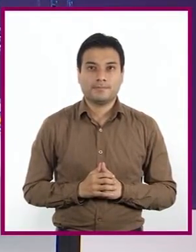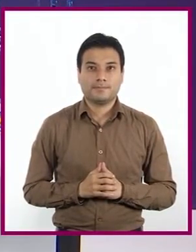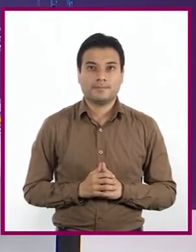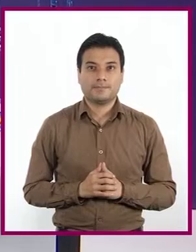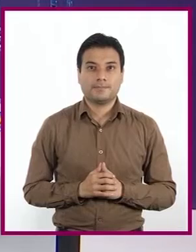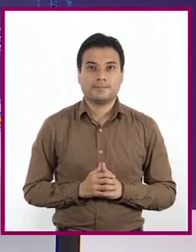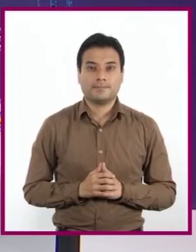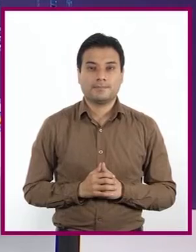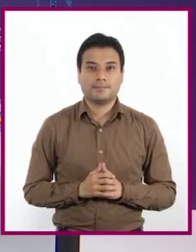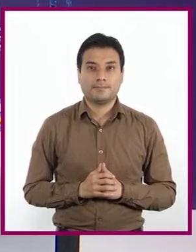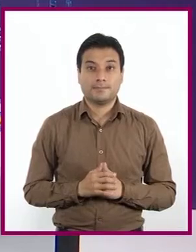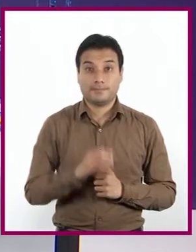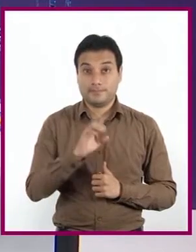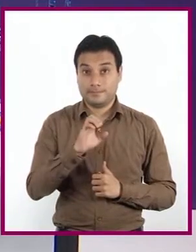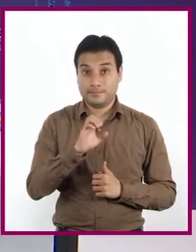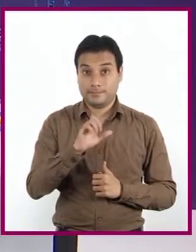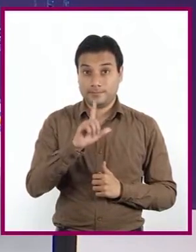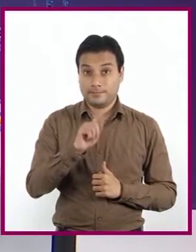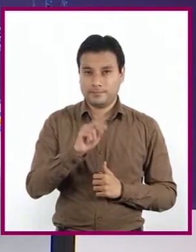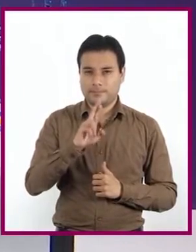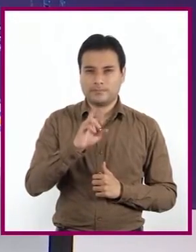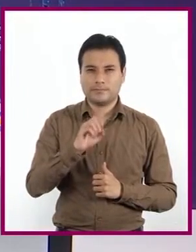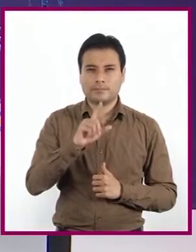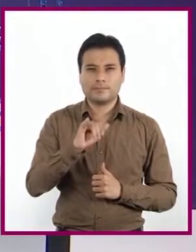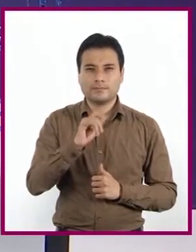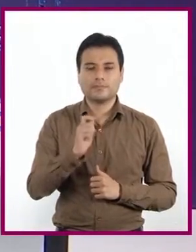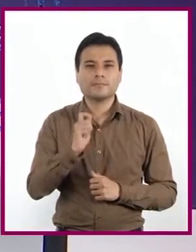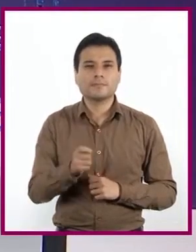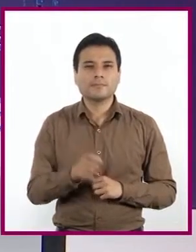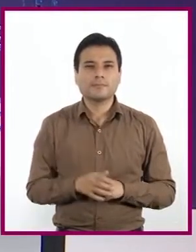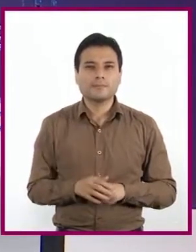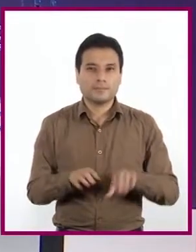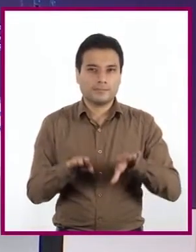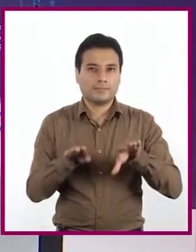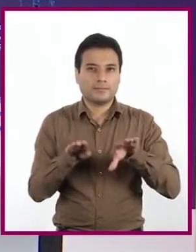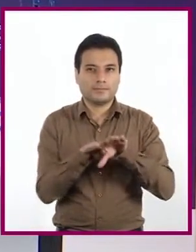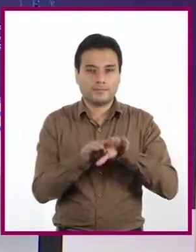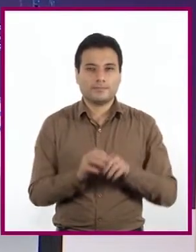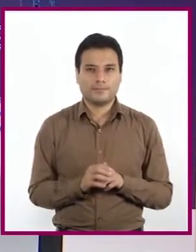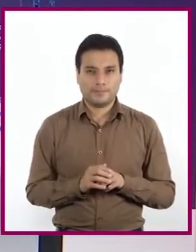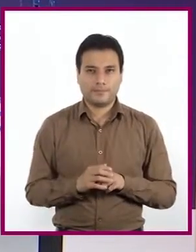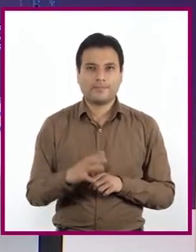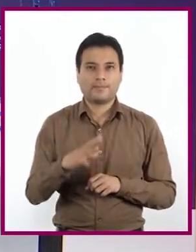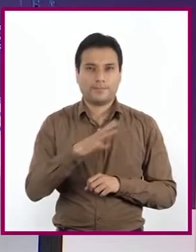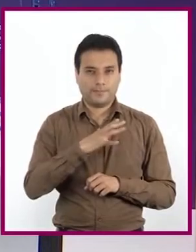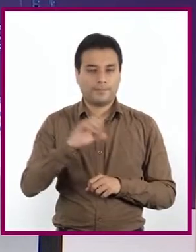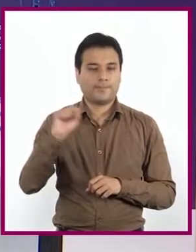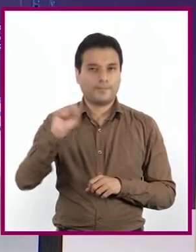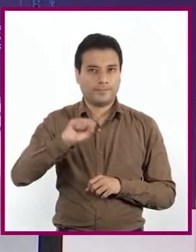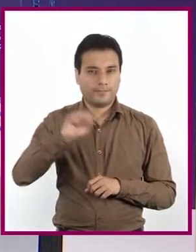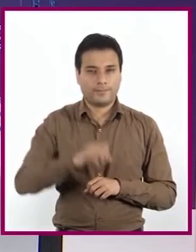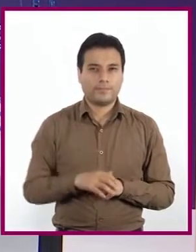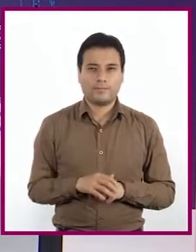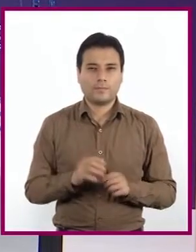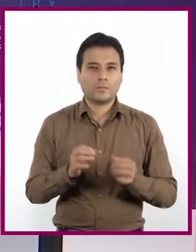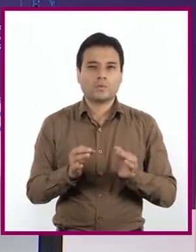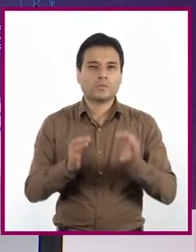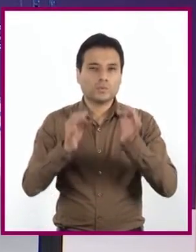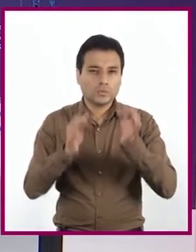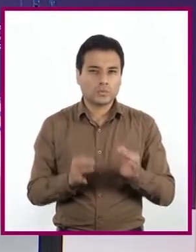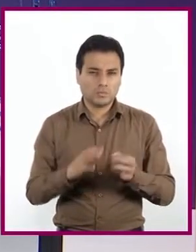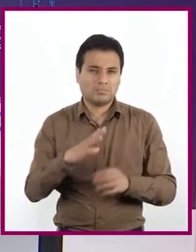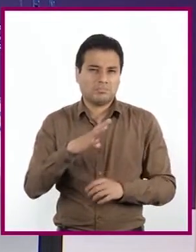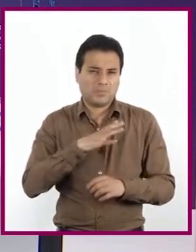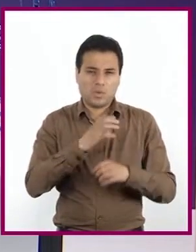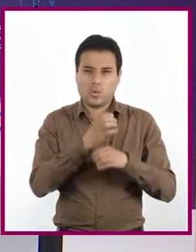Los electrolitos son disoluciones iónicas, también llamadas sales. Se encuentran en la